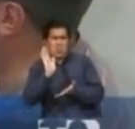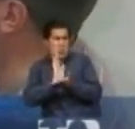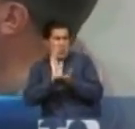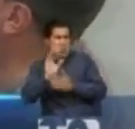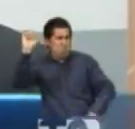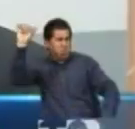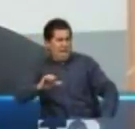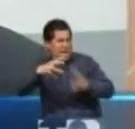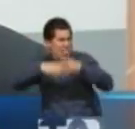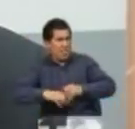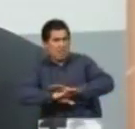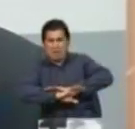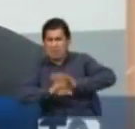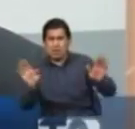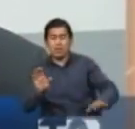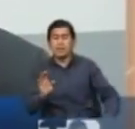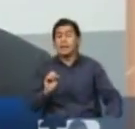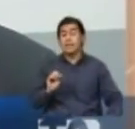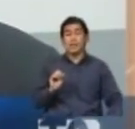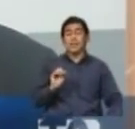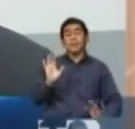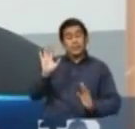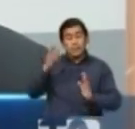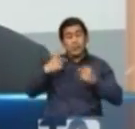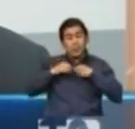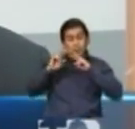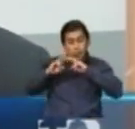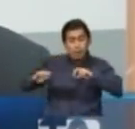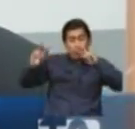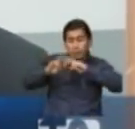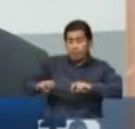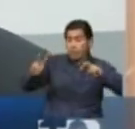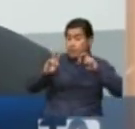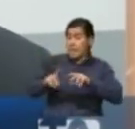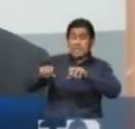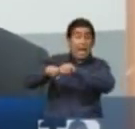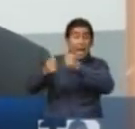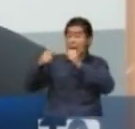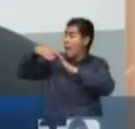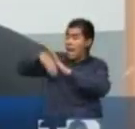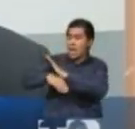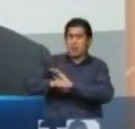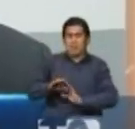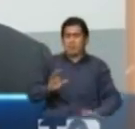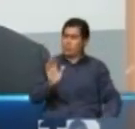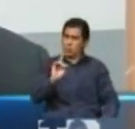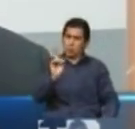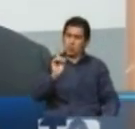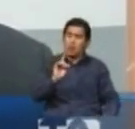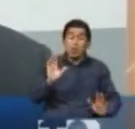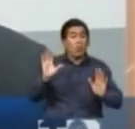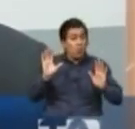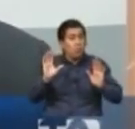está en quiebra. La categoría de análisis quiebra de la seguridad social no es la adecuada. La seguridad social